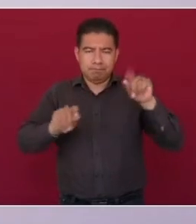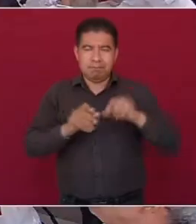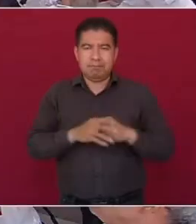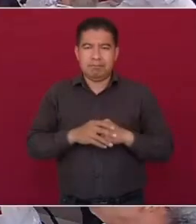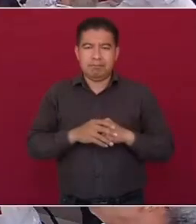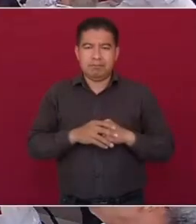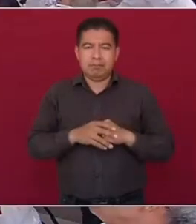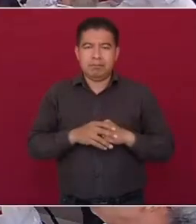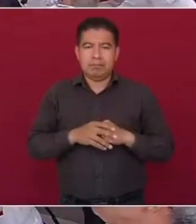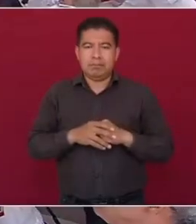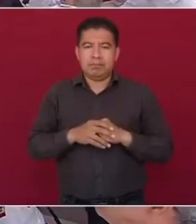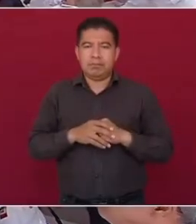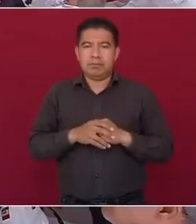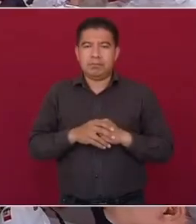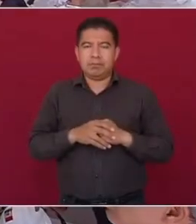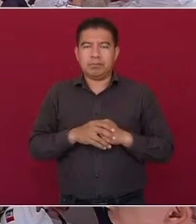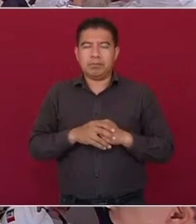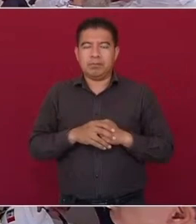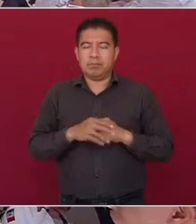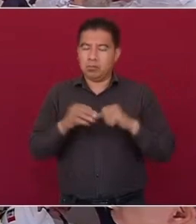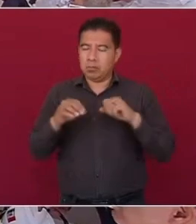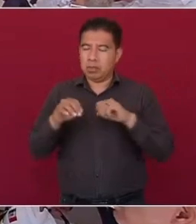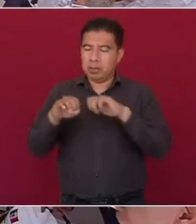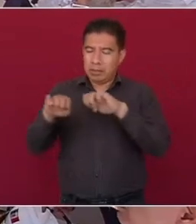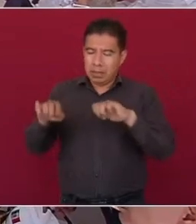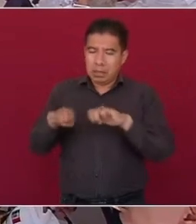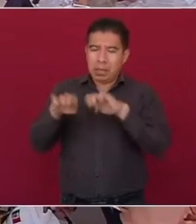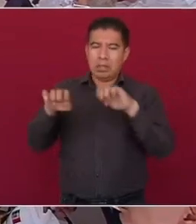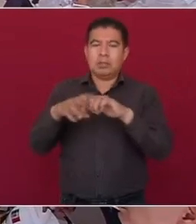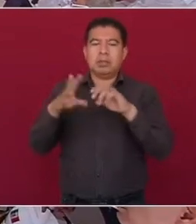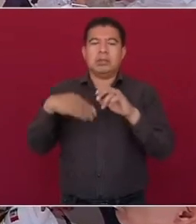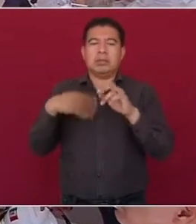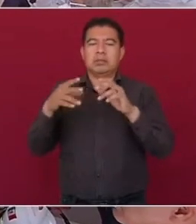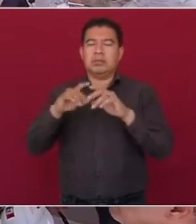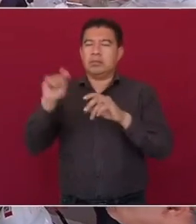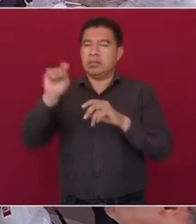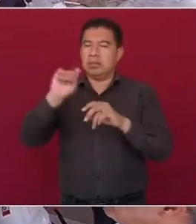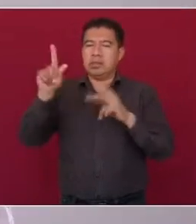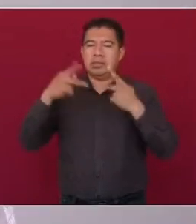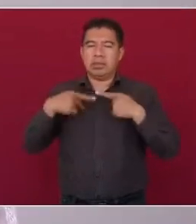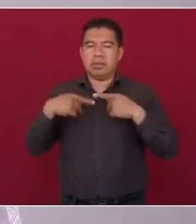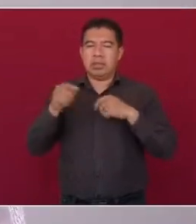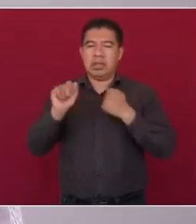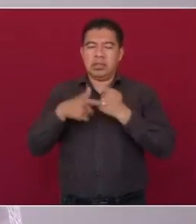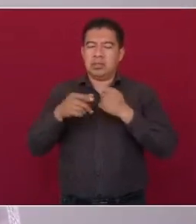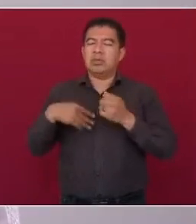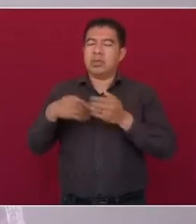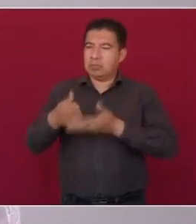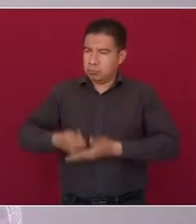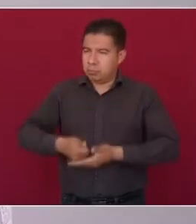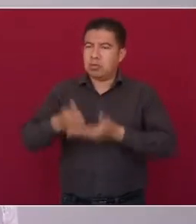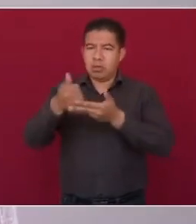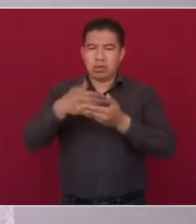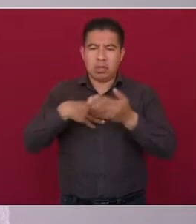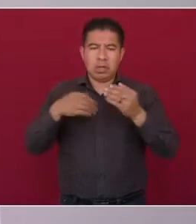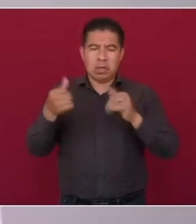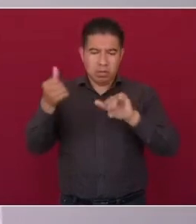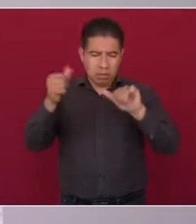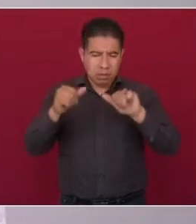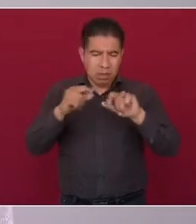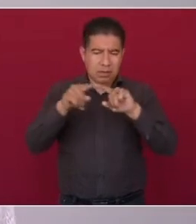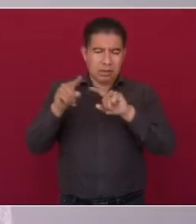se ayudan empresas, profesionistas, artesanos, comerciantes, incluso